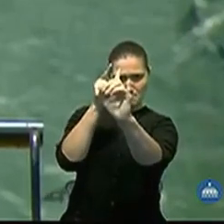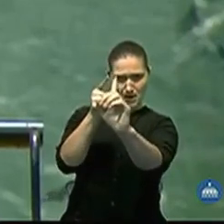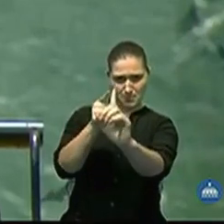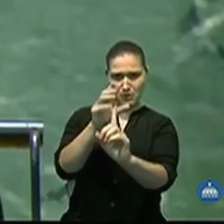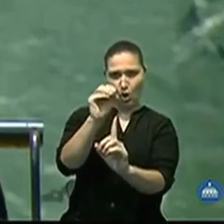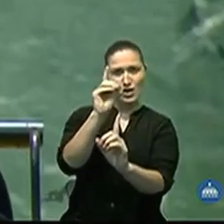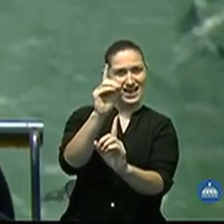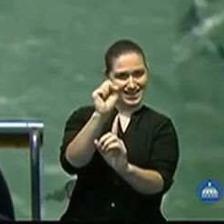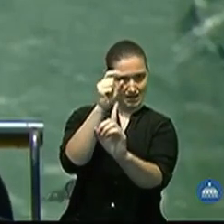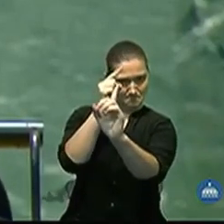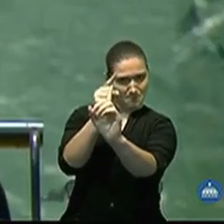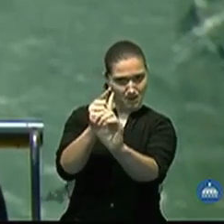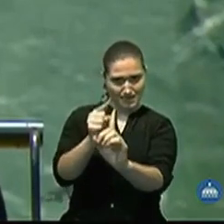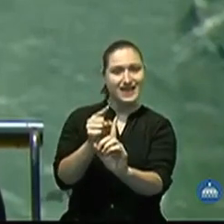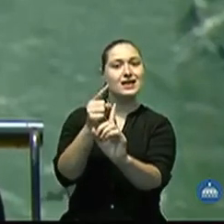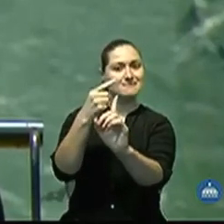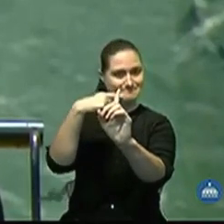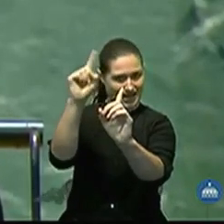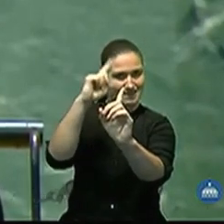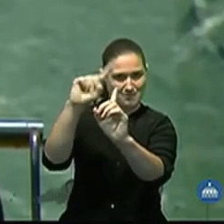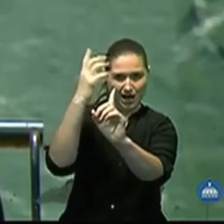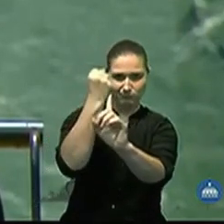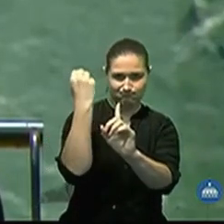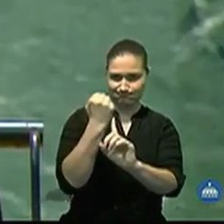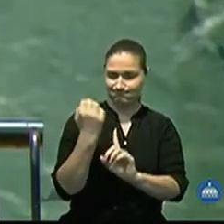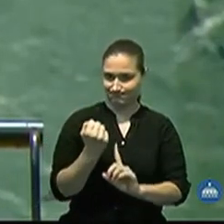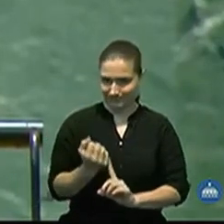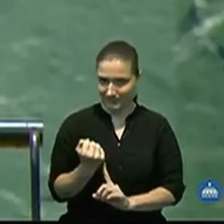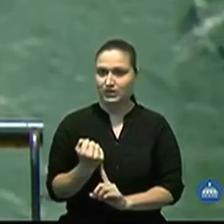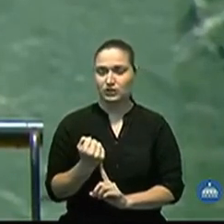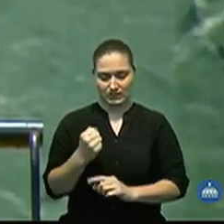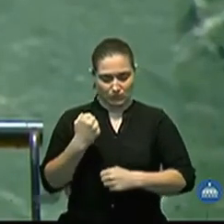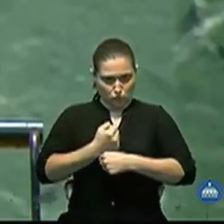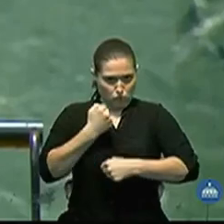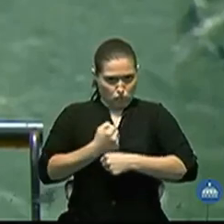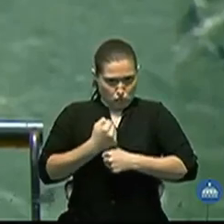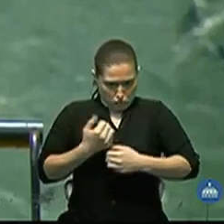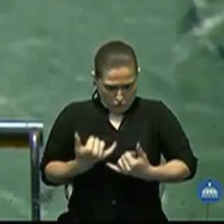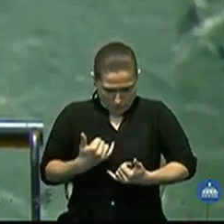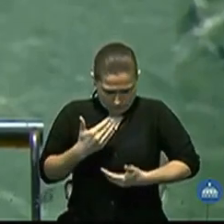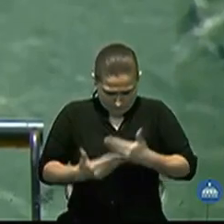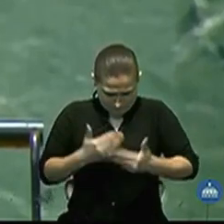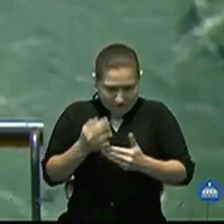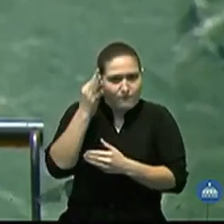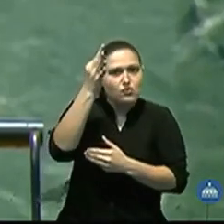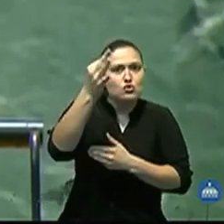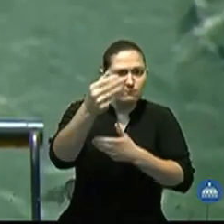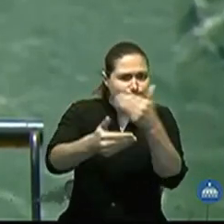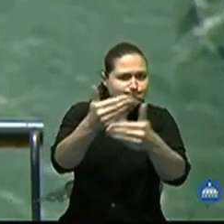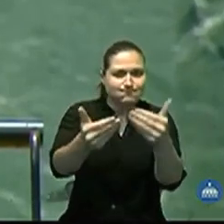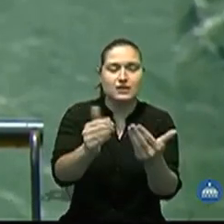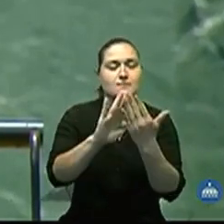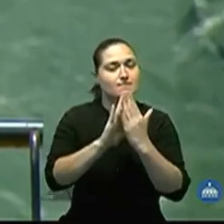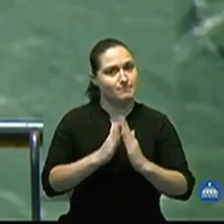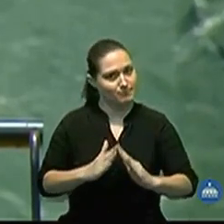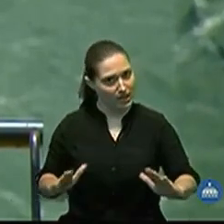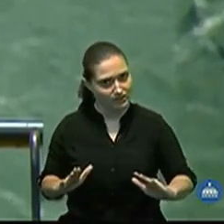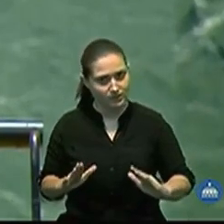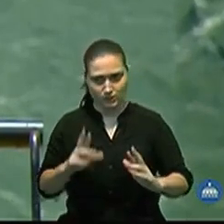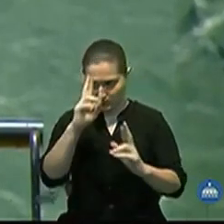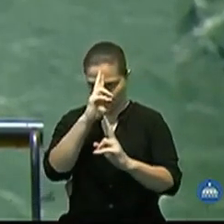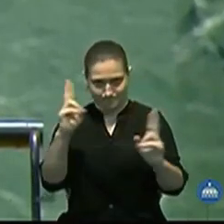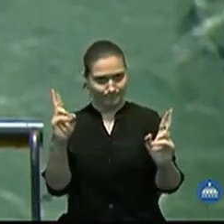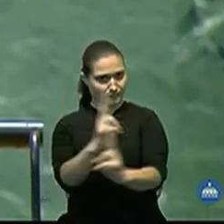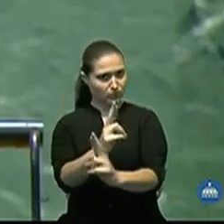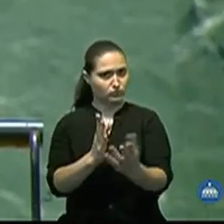la voluntad sincera de trabajar por un presente y un futuro de paz, bienestar ciudadano y respeto a los derechos